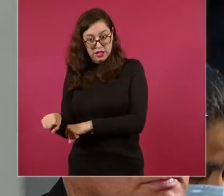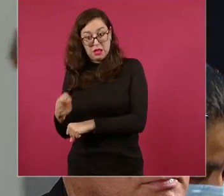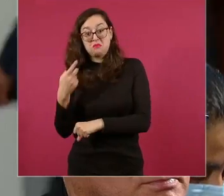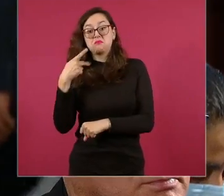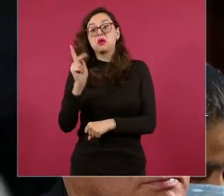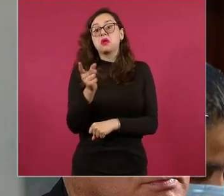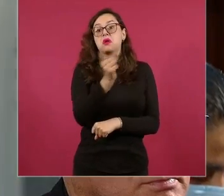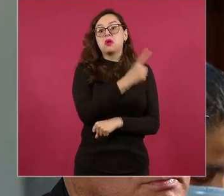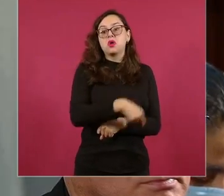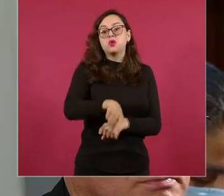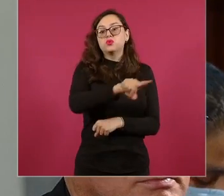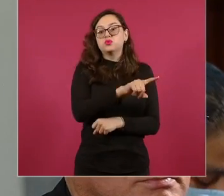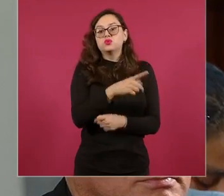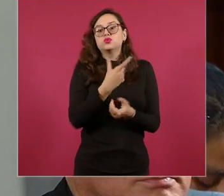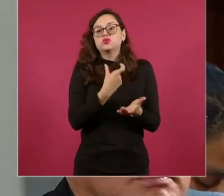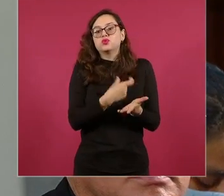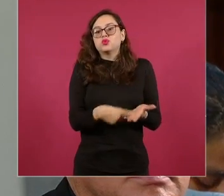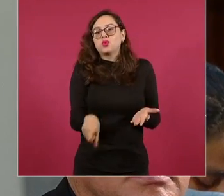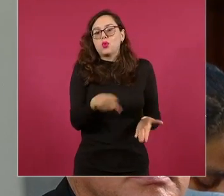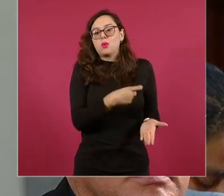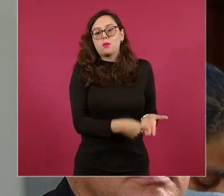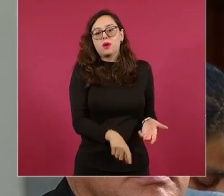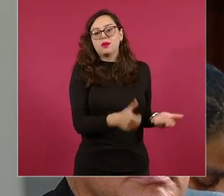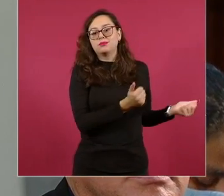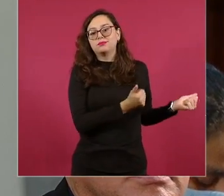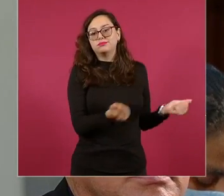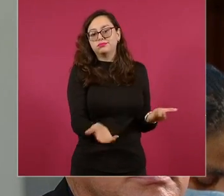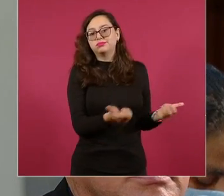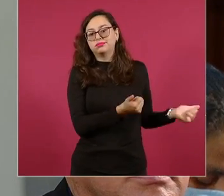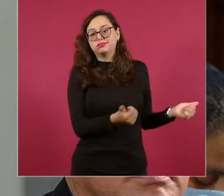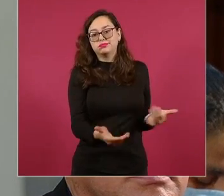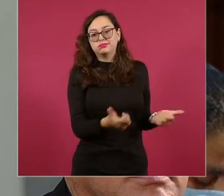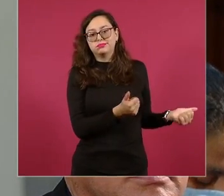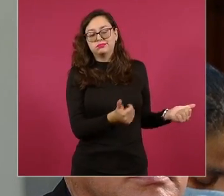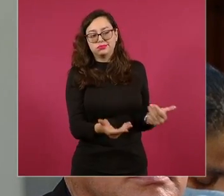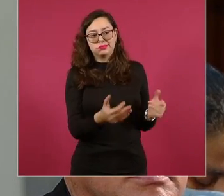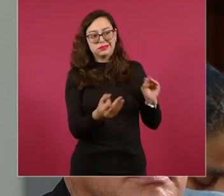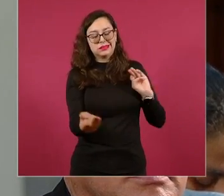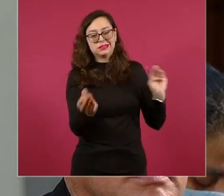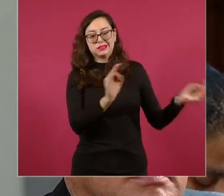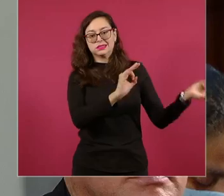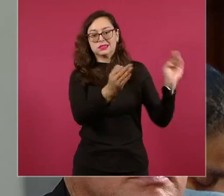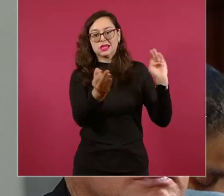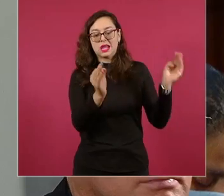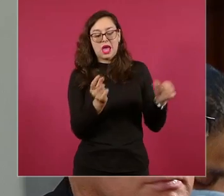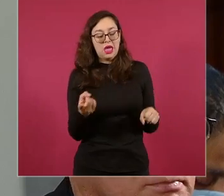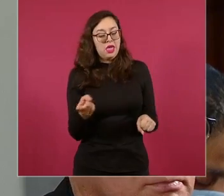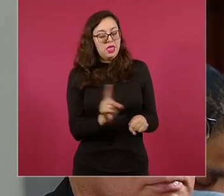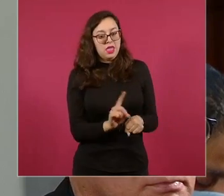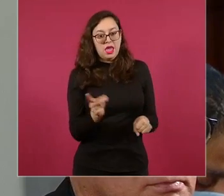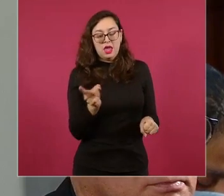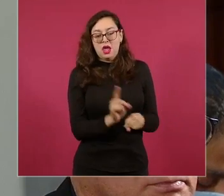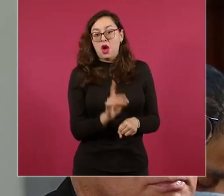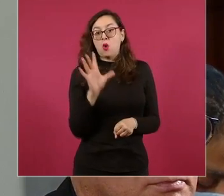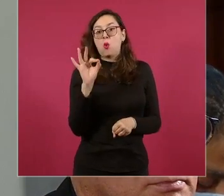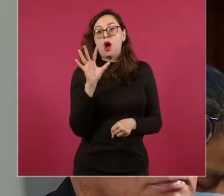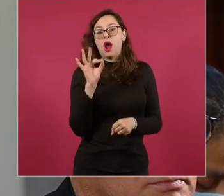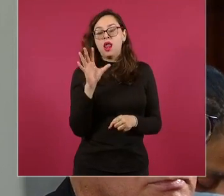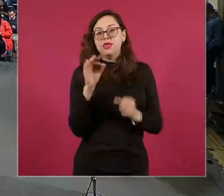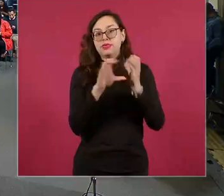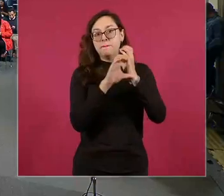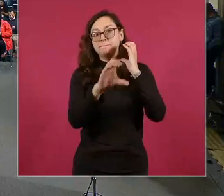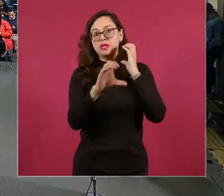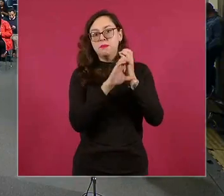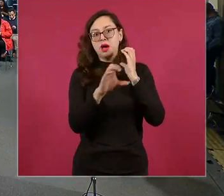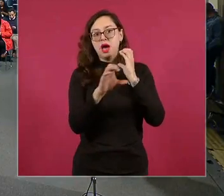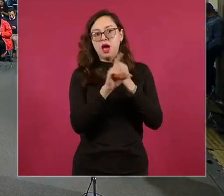adquiriendo el agua de la ciudad de Sagún Texcoco y Tlaxcala todos todos los días siguen entrando 40 pipas de agua